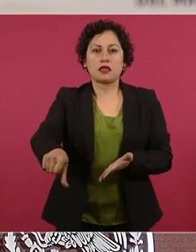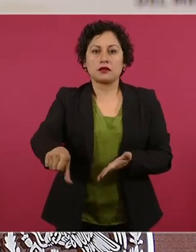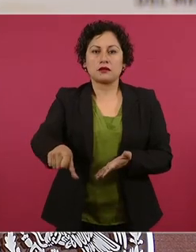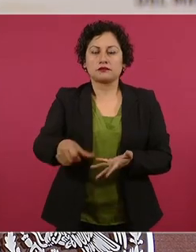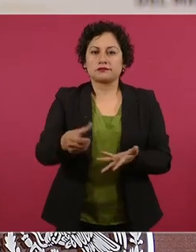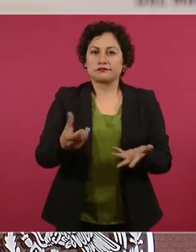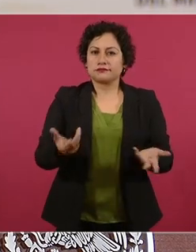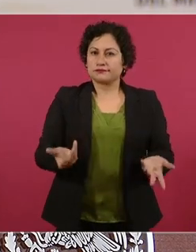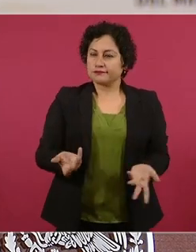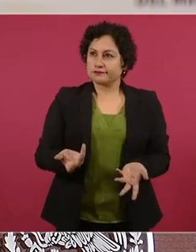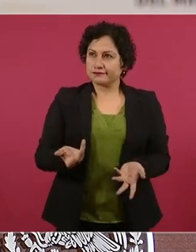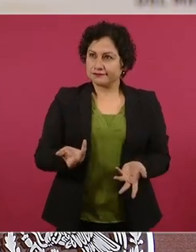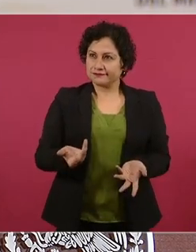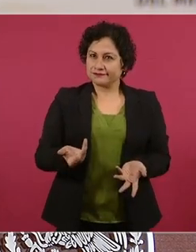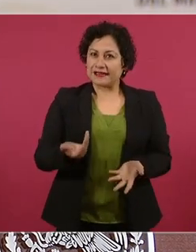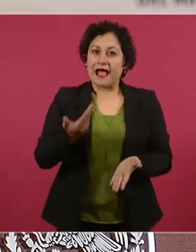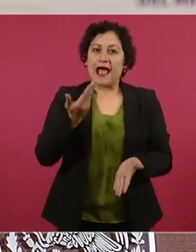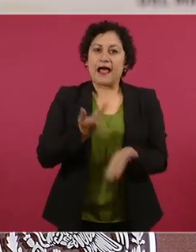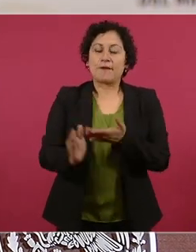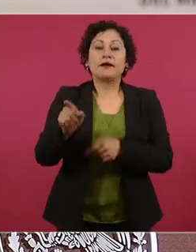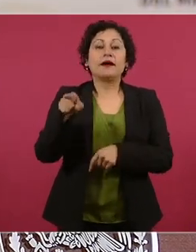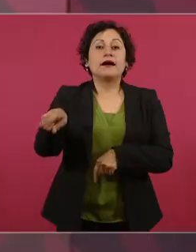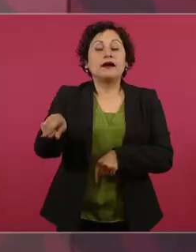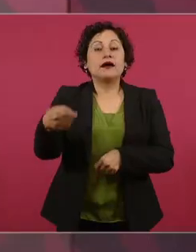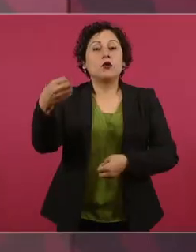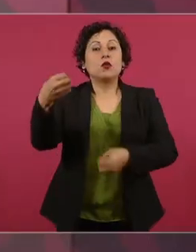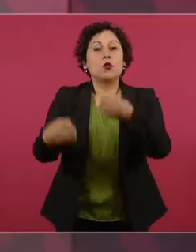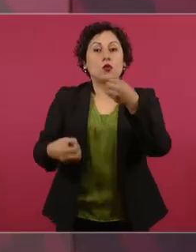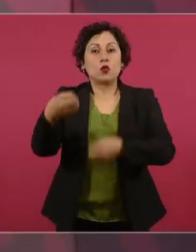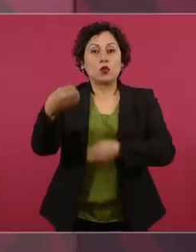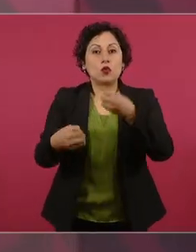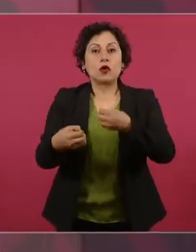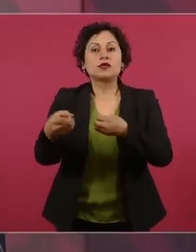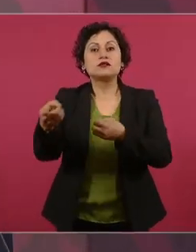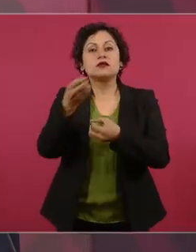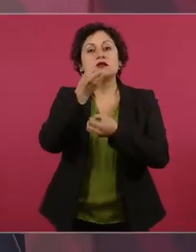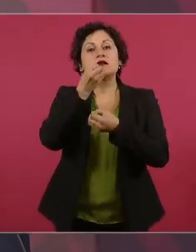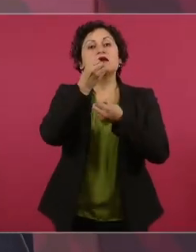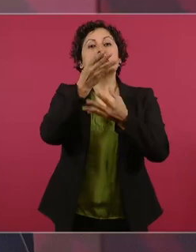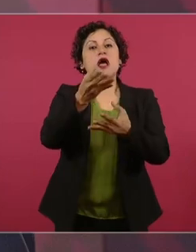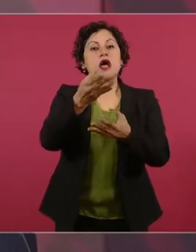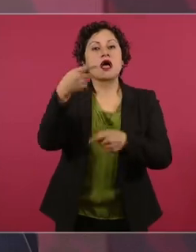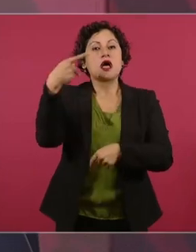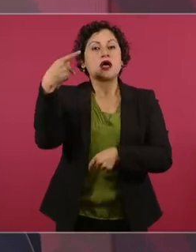Y además habla el juez y me echa la culpa.